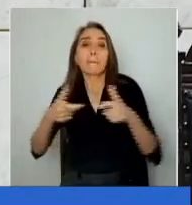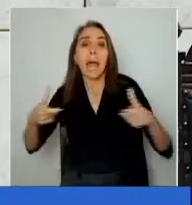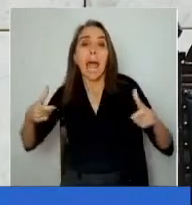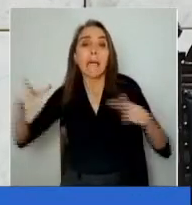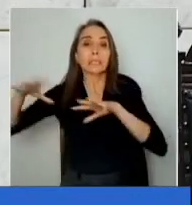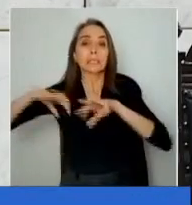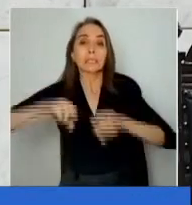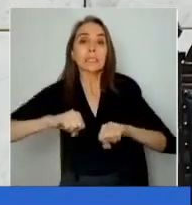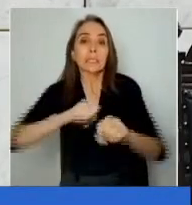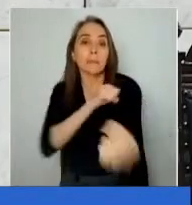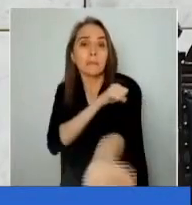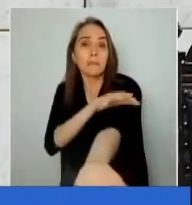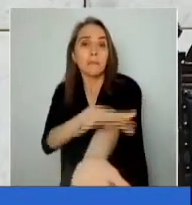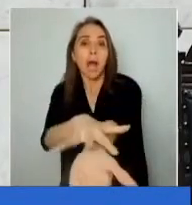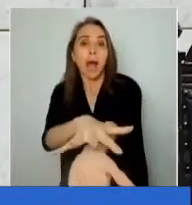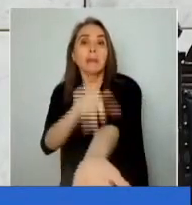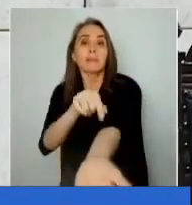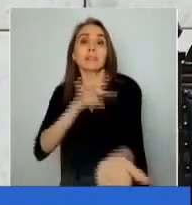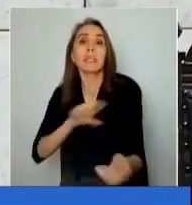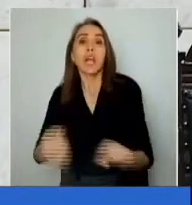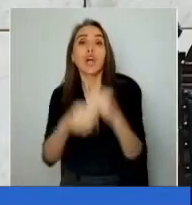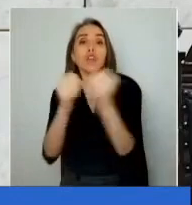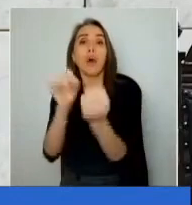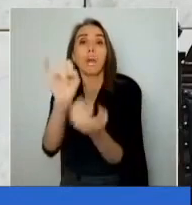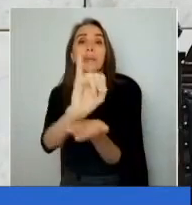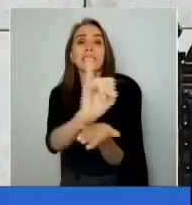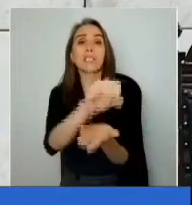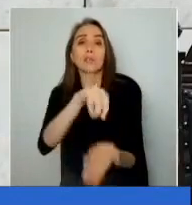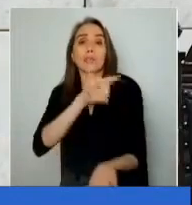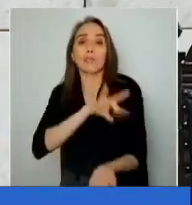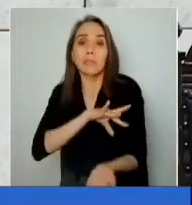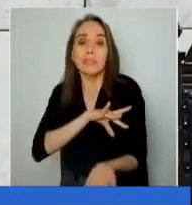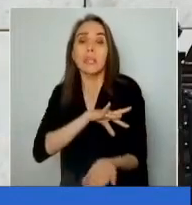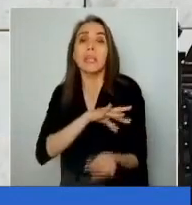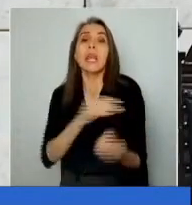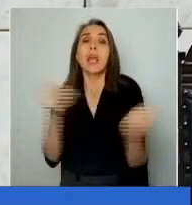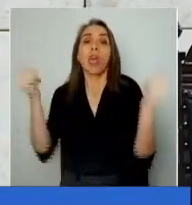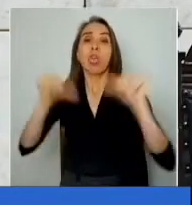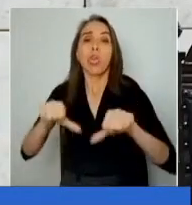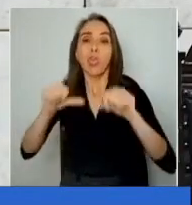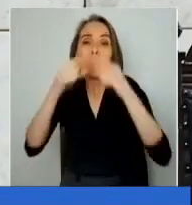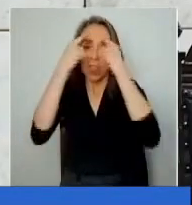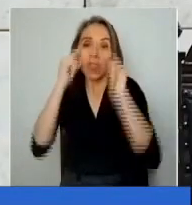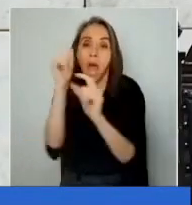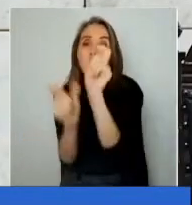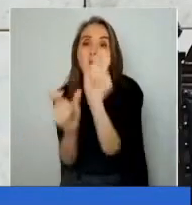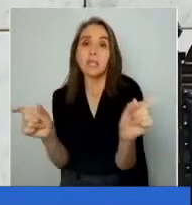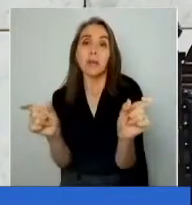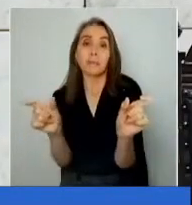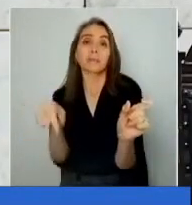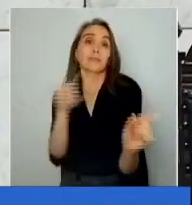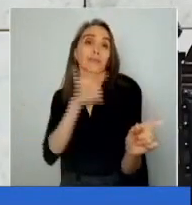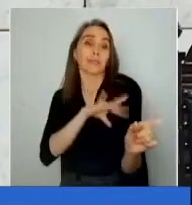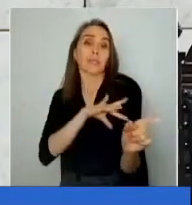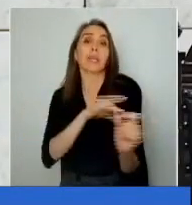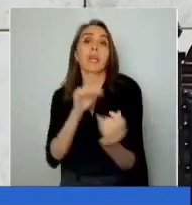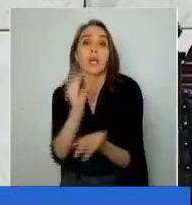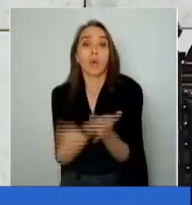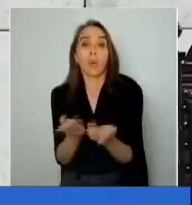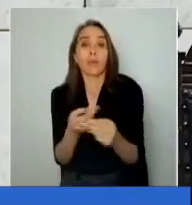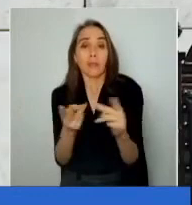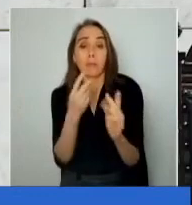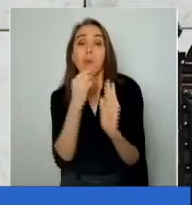y que vienen a dañar a nuestra gente en nuestra Cuenta pública puedo reportar avances positivos